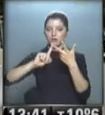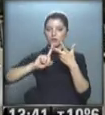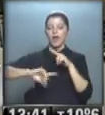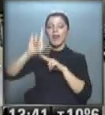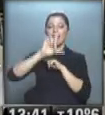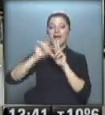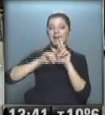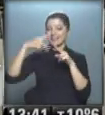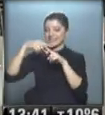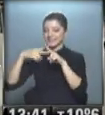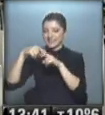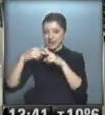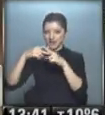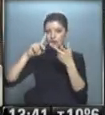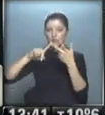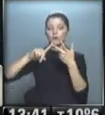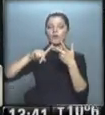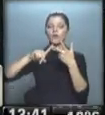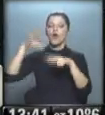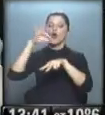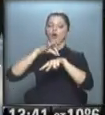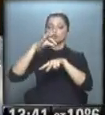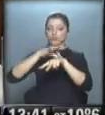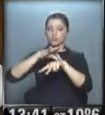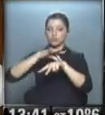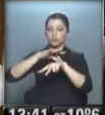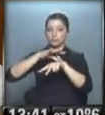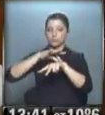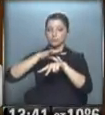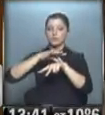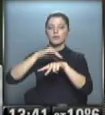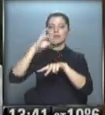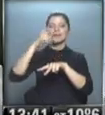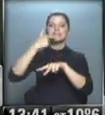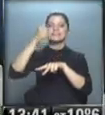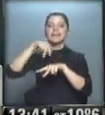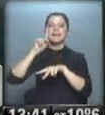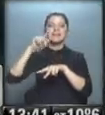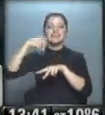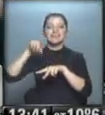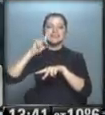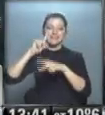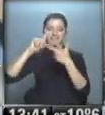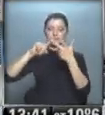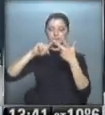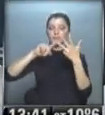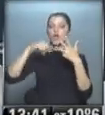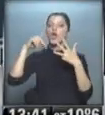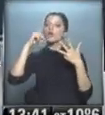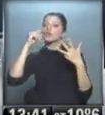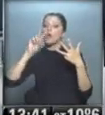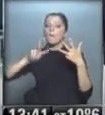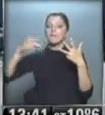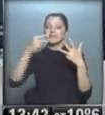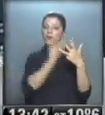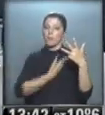y técnico Doctor Carlos sanini el señor vicegobernador